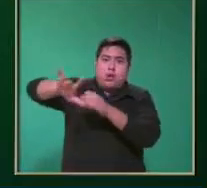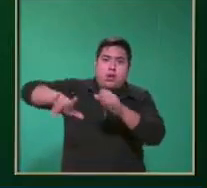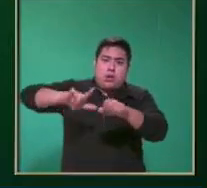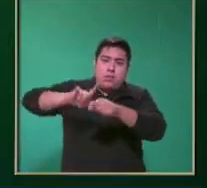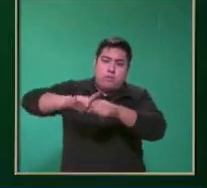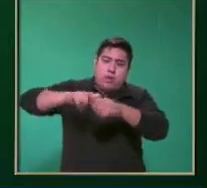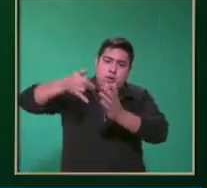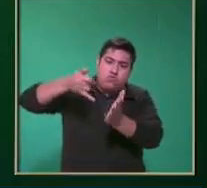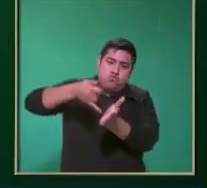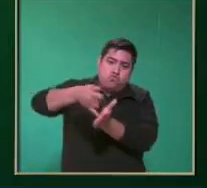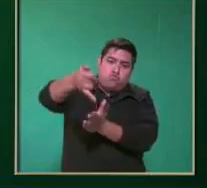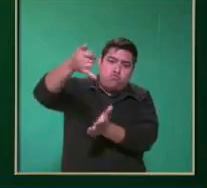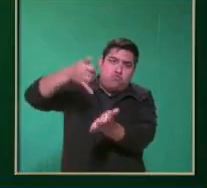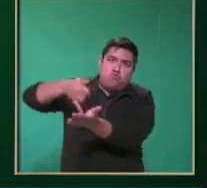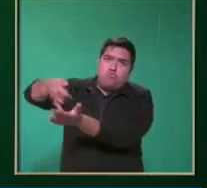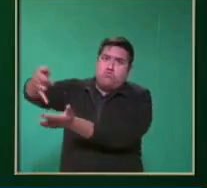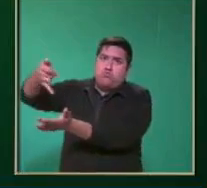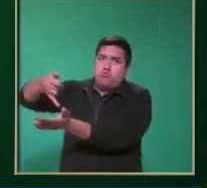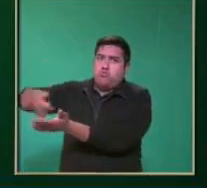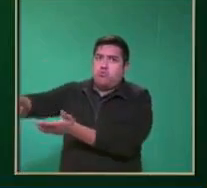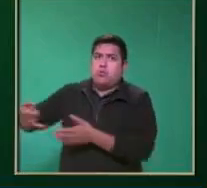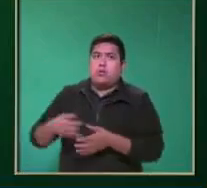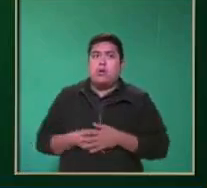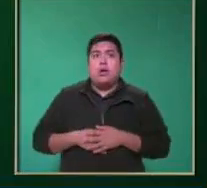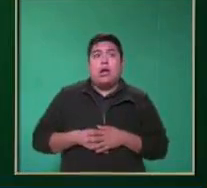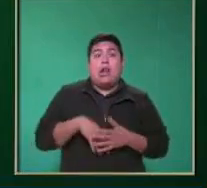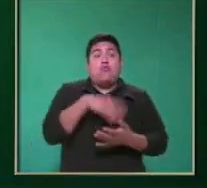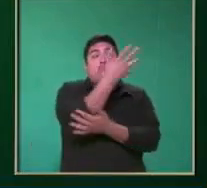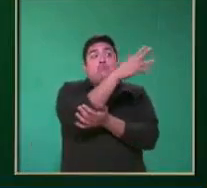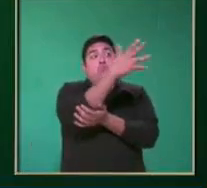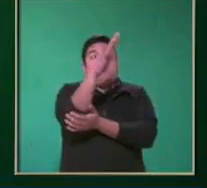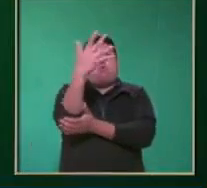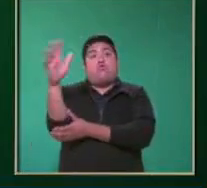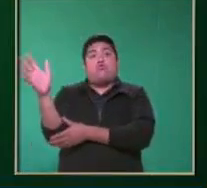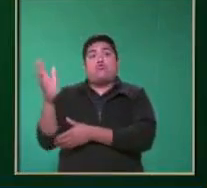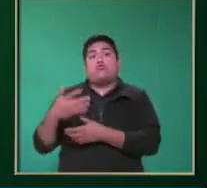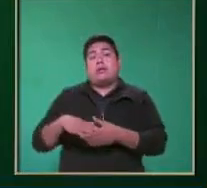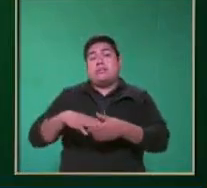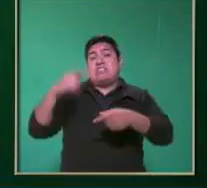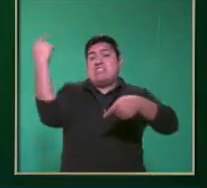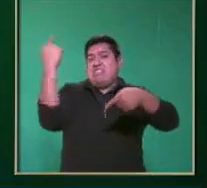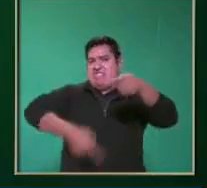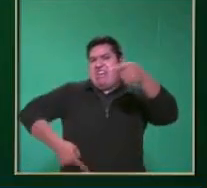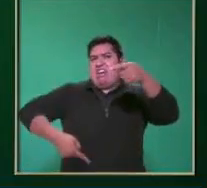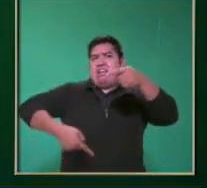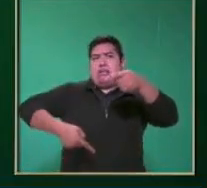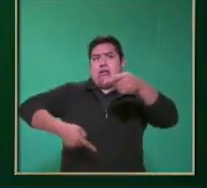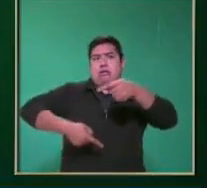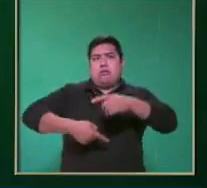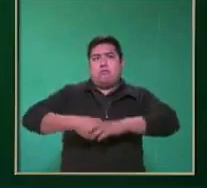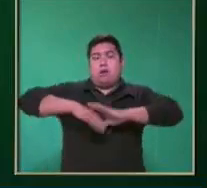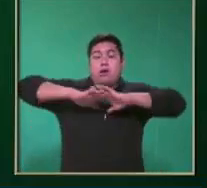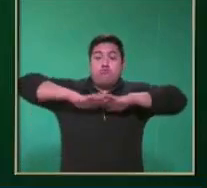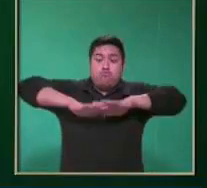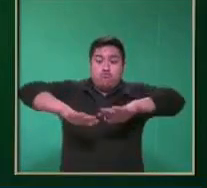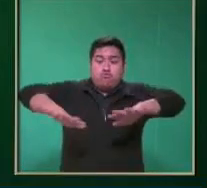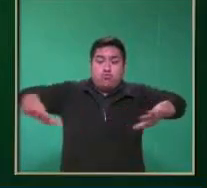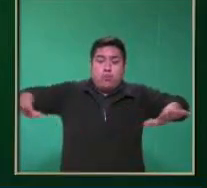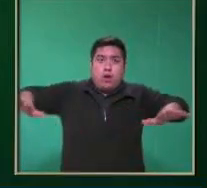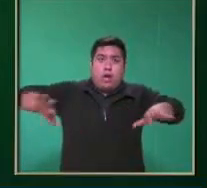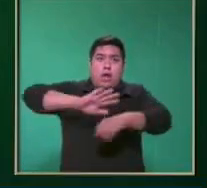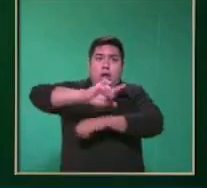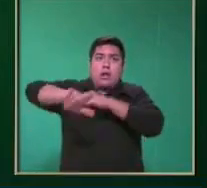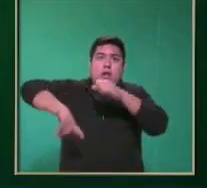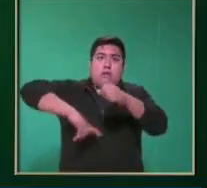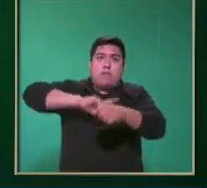ganando espacios a los bosques, a las selvas, a los pastizales, para poner ganado